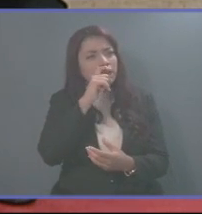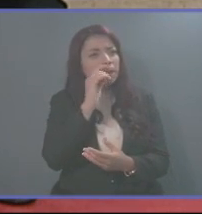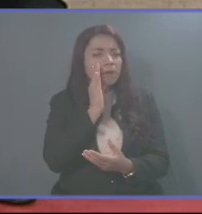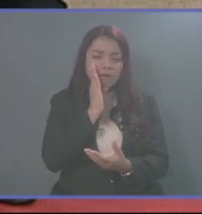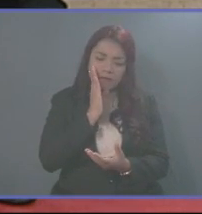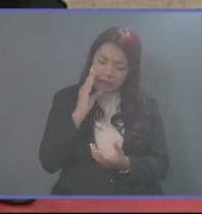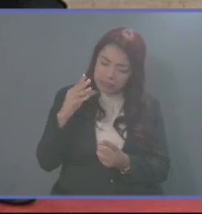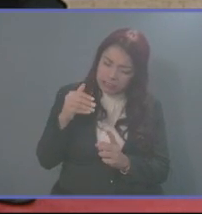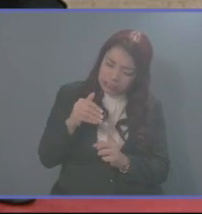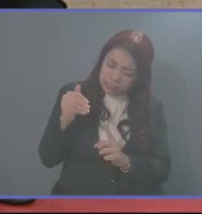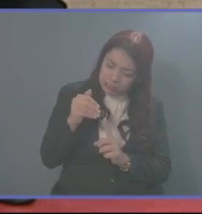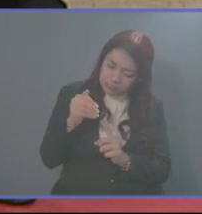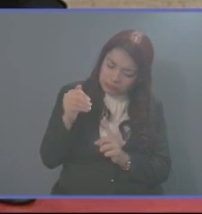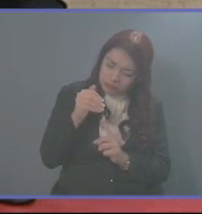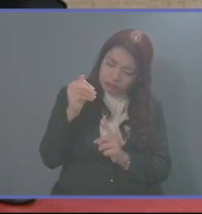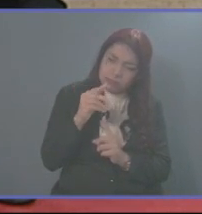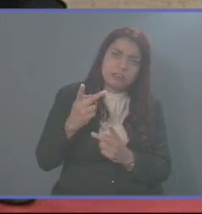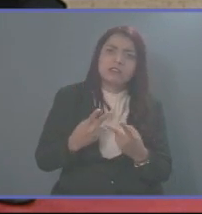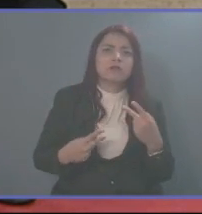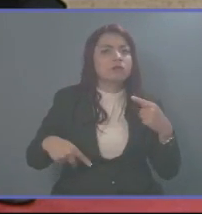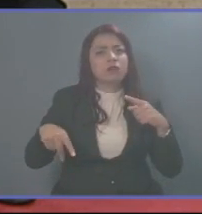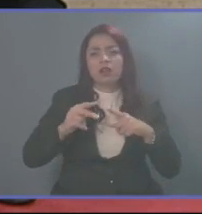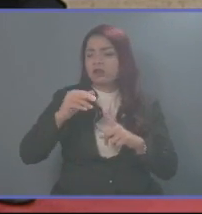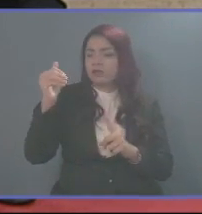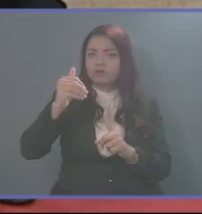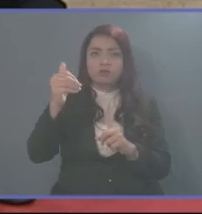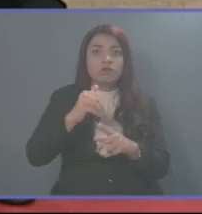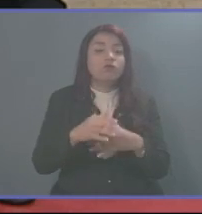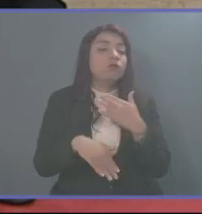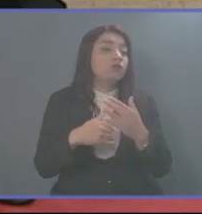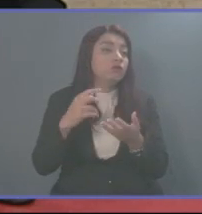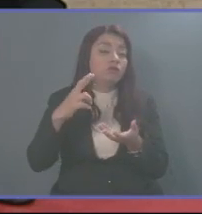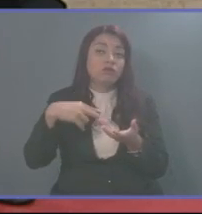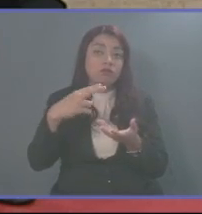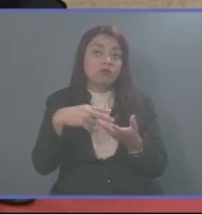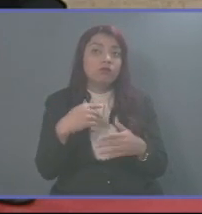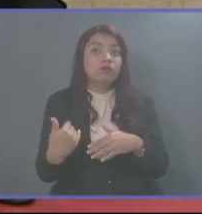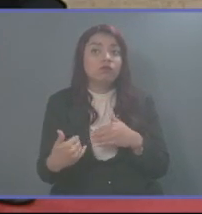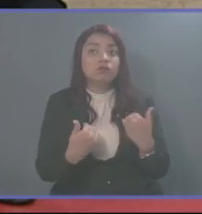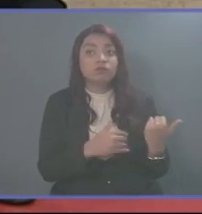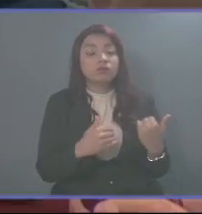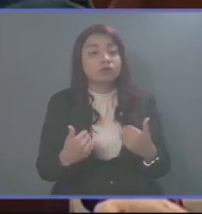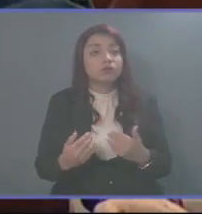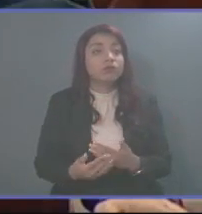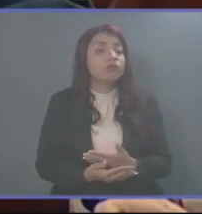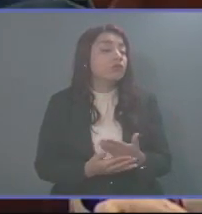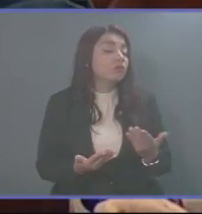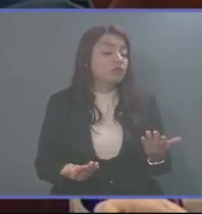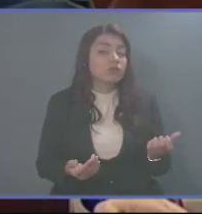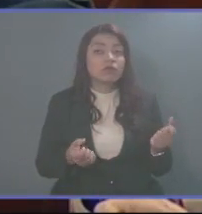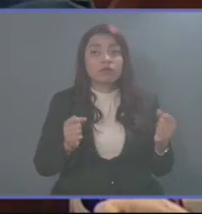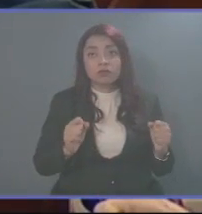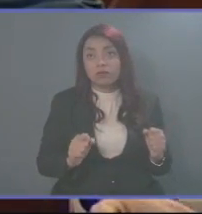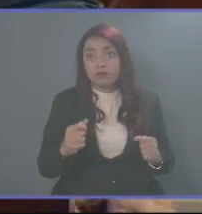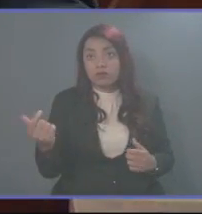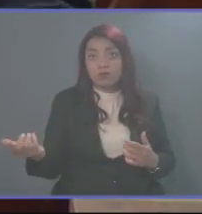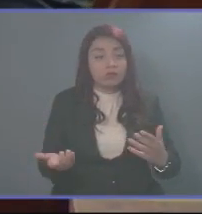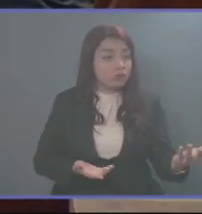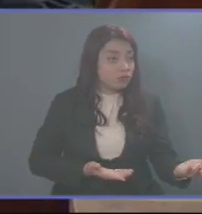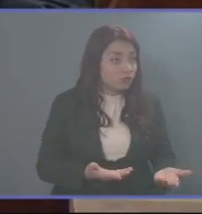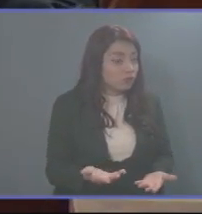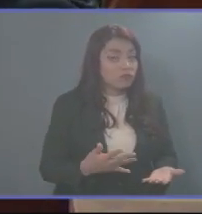formación académica y religiosa que cimentó las características de su naturaleza activa y generosa, la cual ha puesto al servicio de la